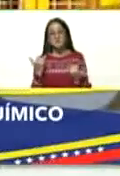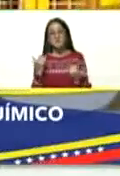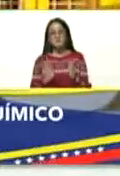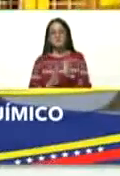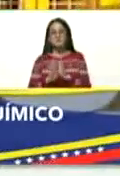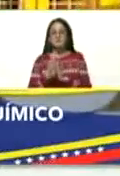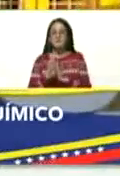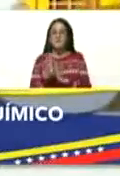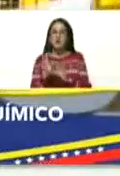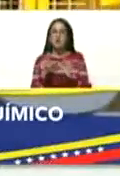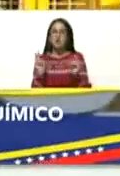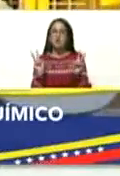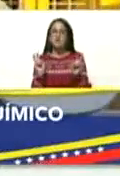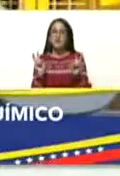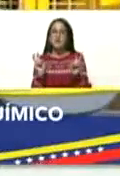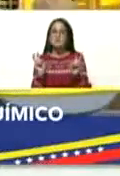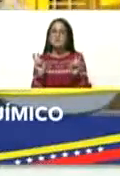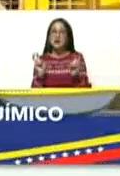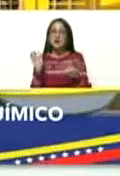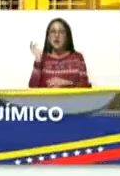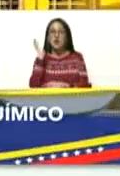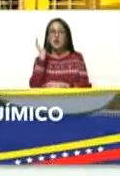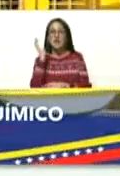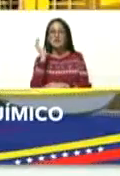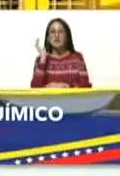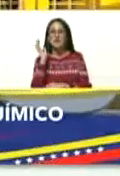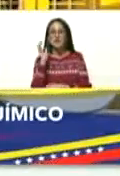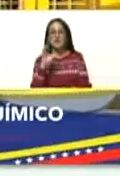en todos los temas hacia el gran congreso de los CPT.